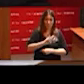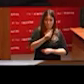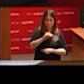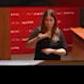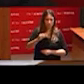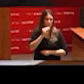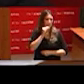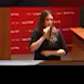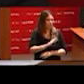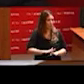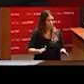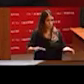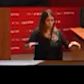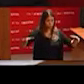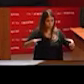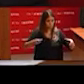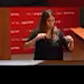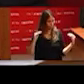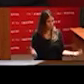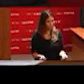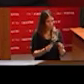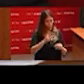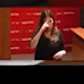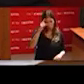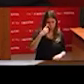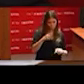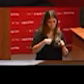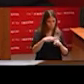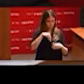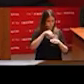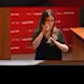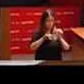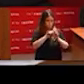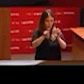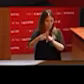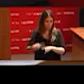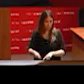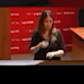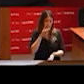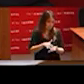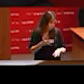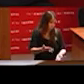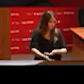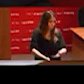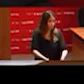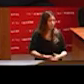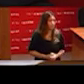las la especie desde luego la cultura y las organizaciones y en eso y en eso estamos a través